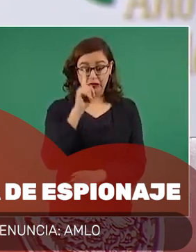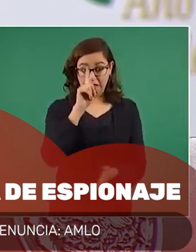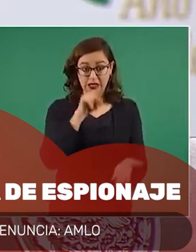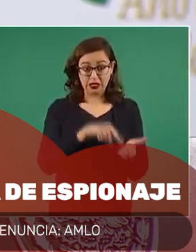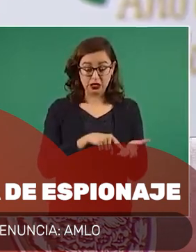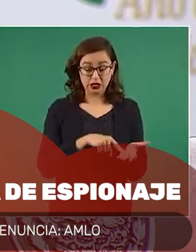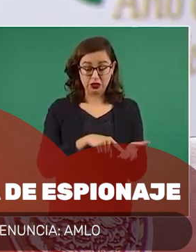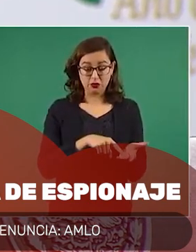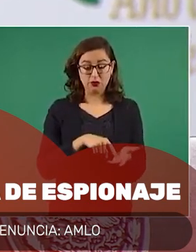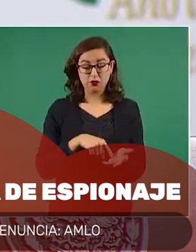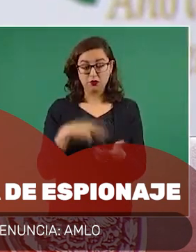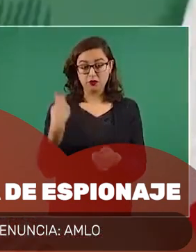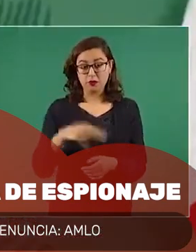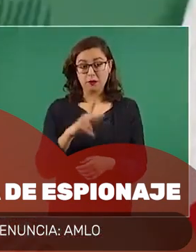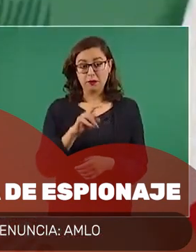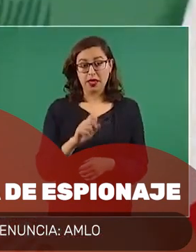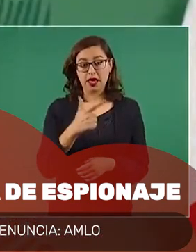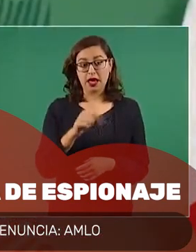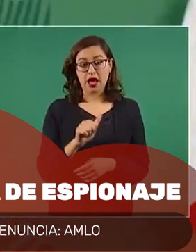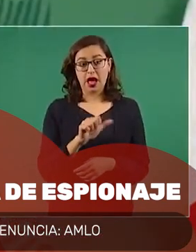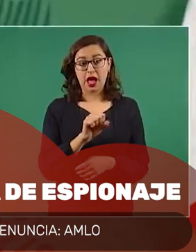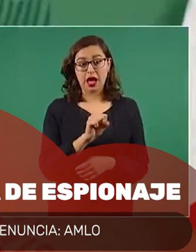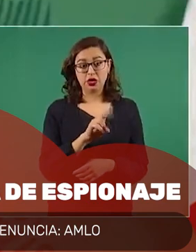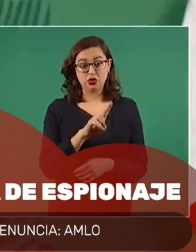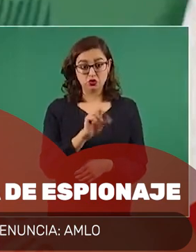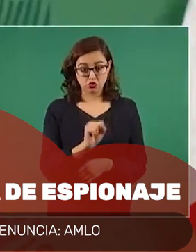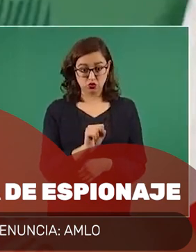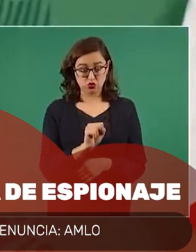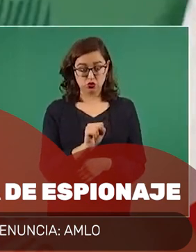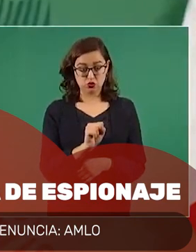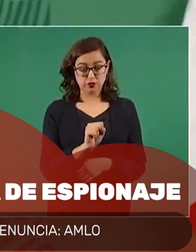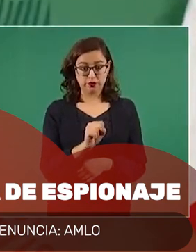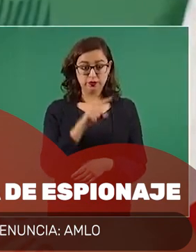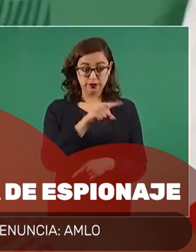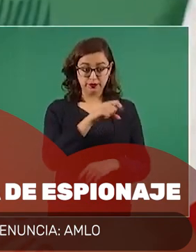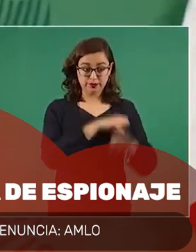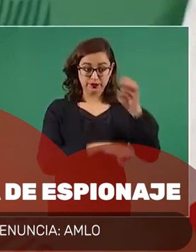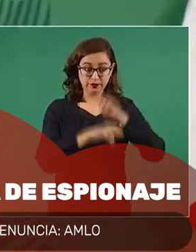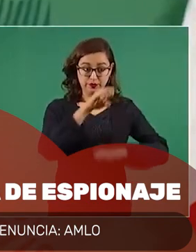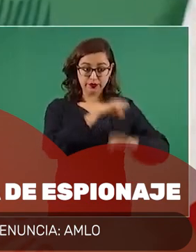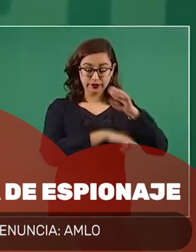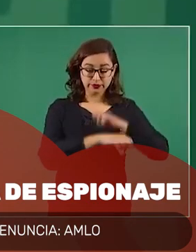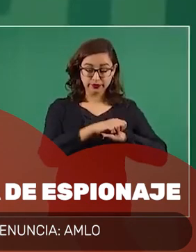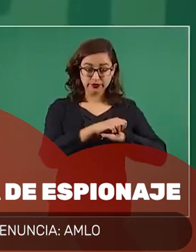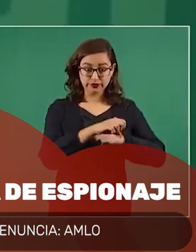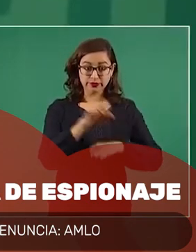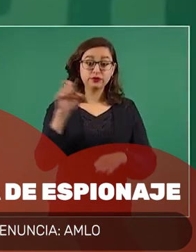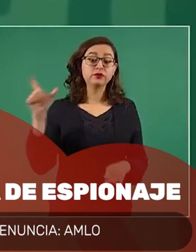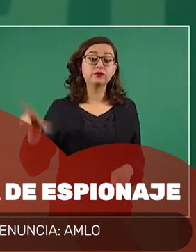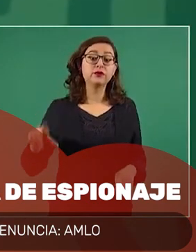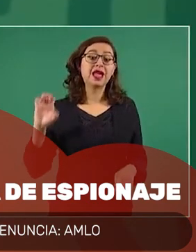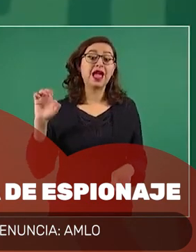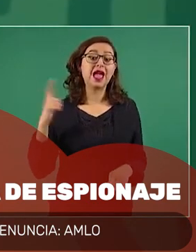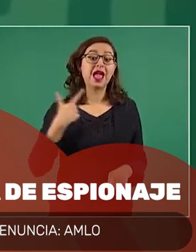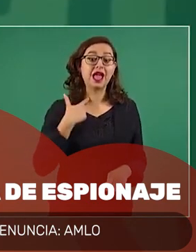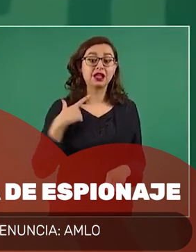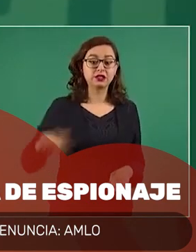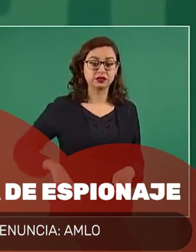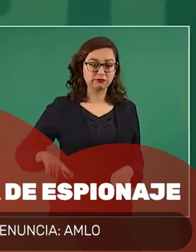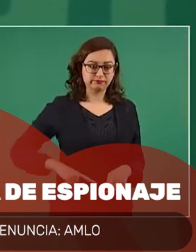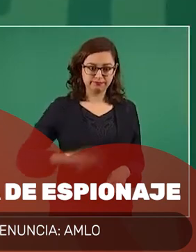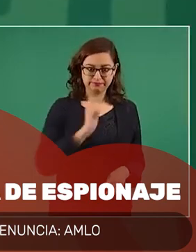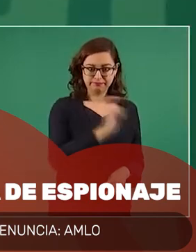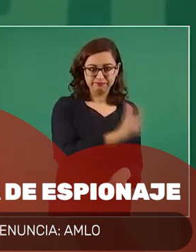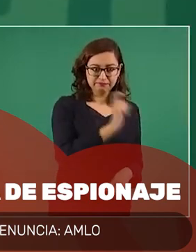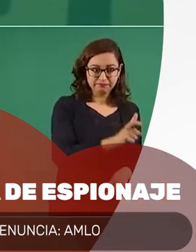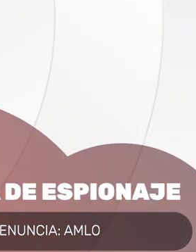fueron espiadas. Que lo sepa todo el pueblo que se destinaba dinero del presupuesto para contratar servicios de espionaje y se espiaba a todos los dirigentes de oposición, y se espiaba a